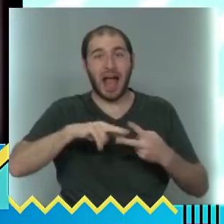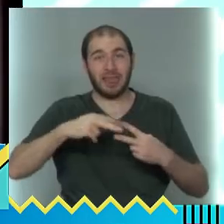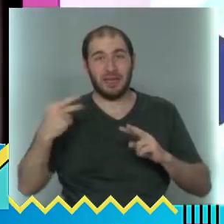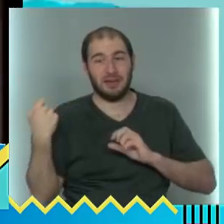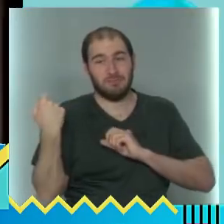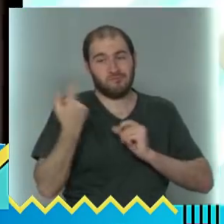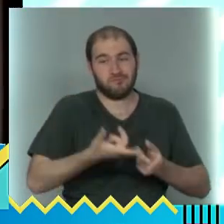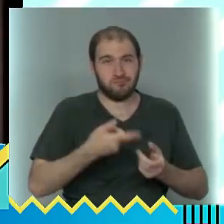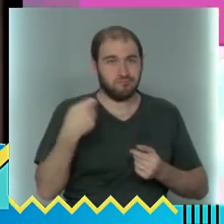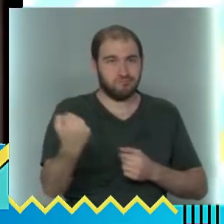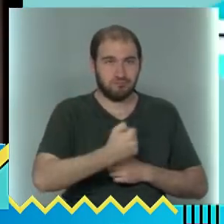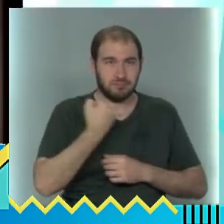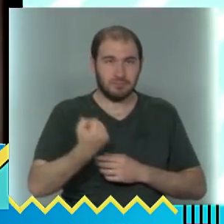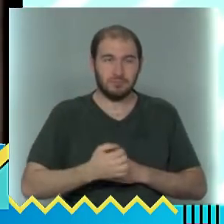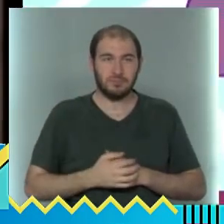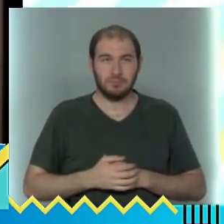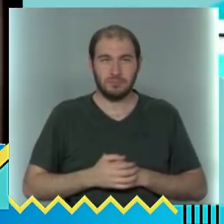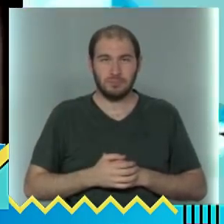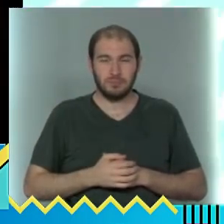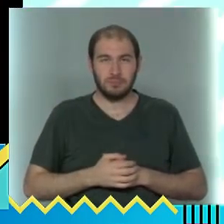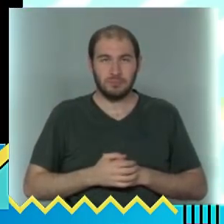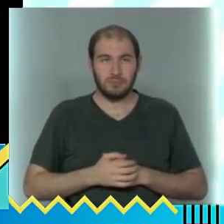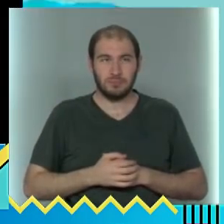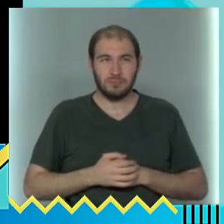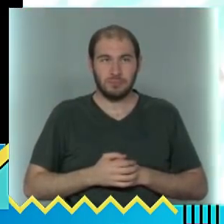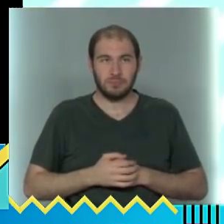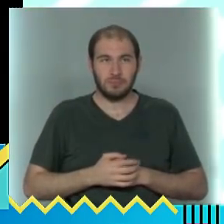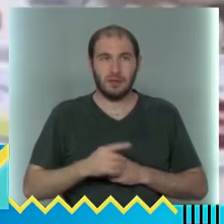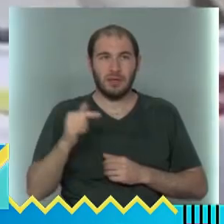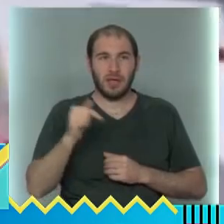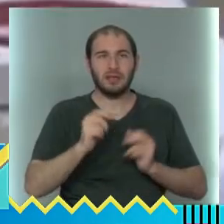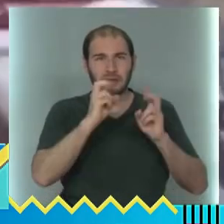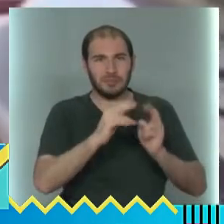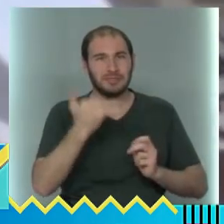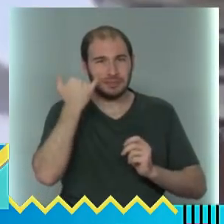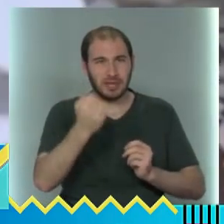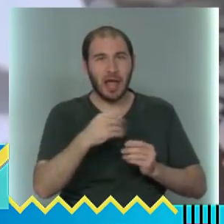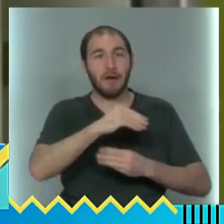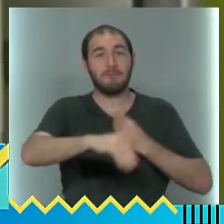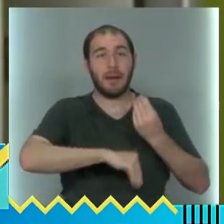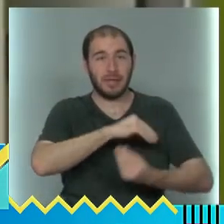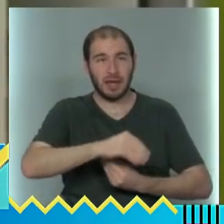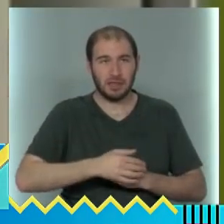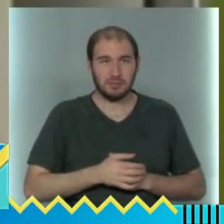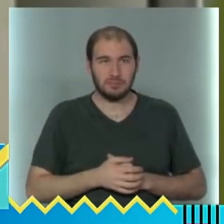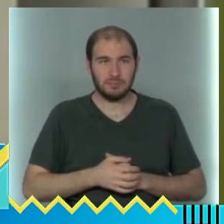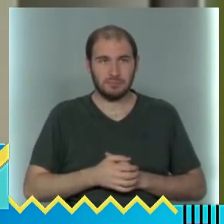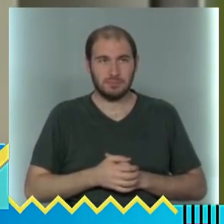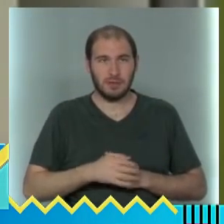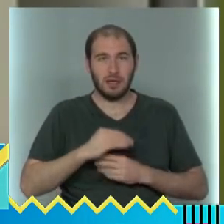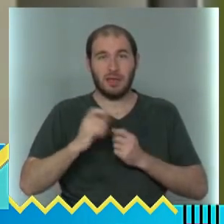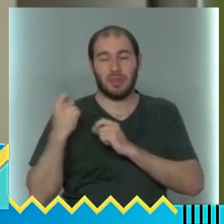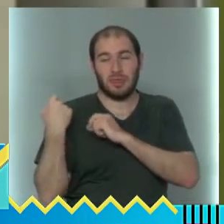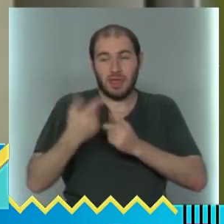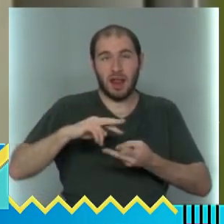genética muy importante y que está ya estudiado y visto que hay familias que heredan